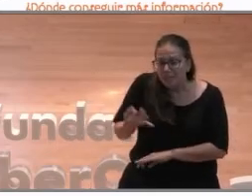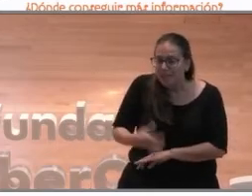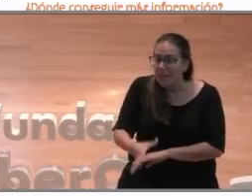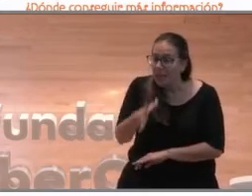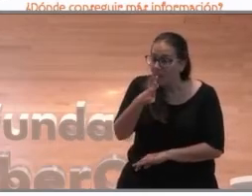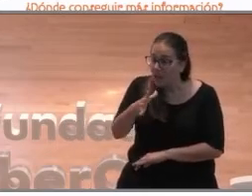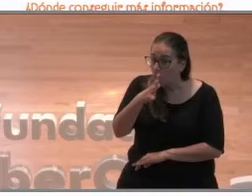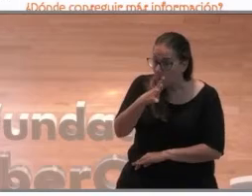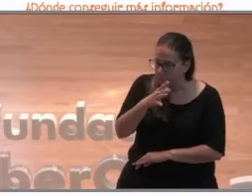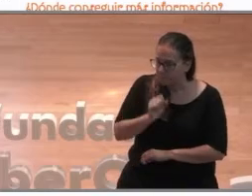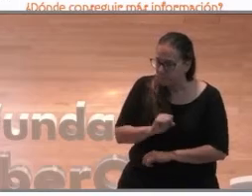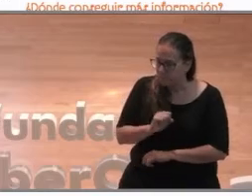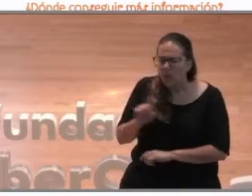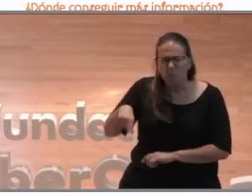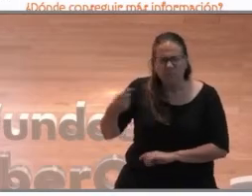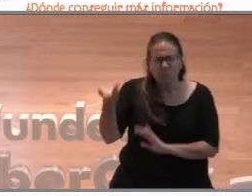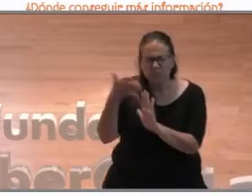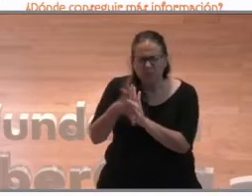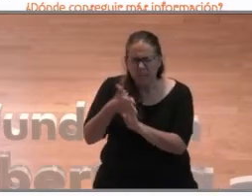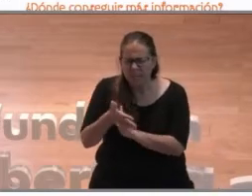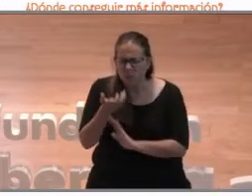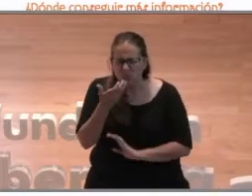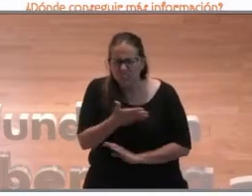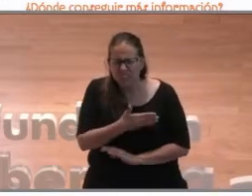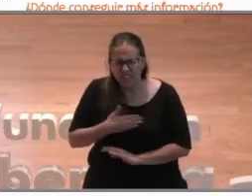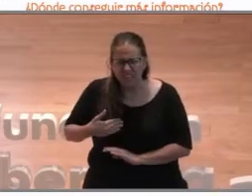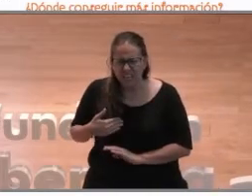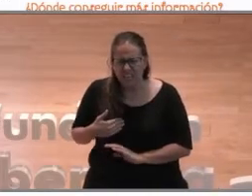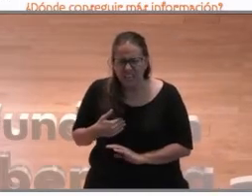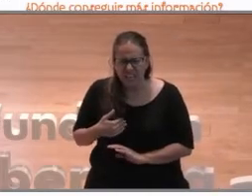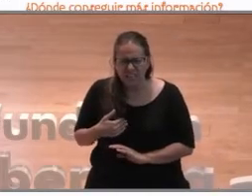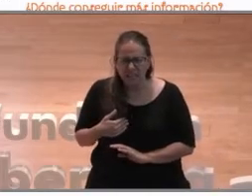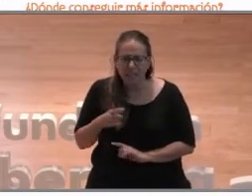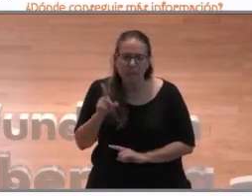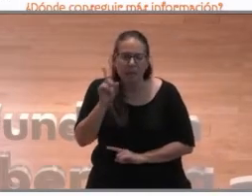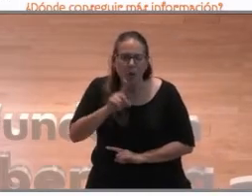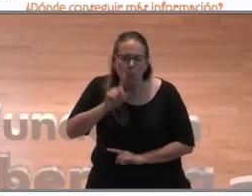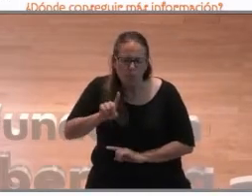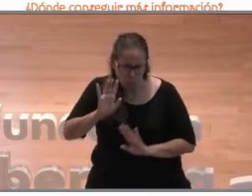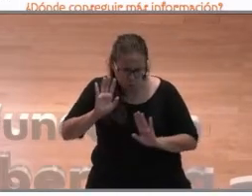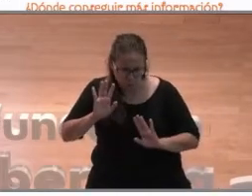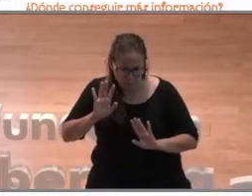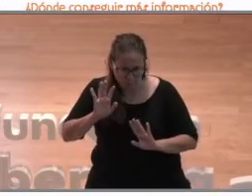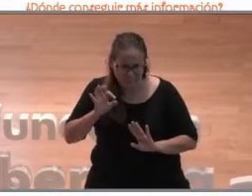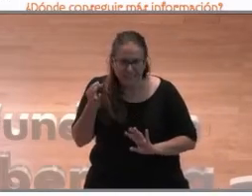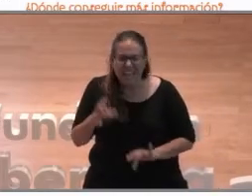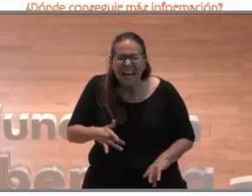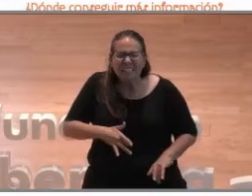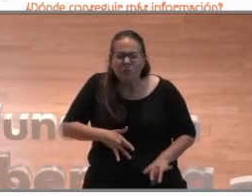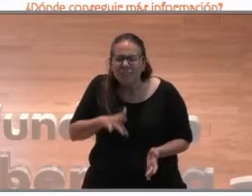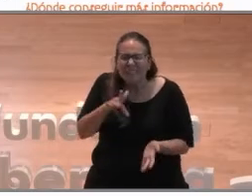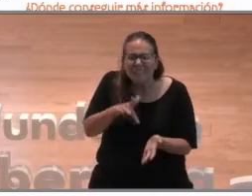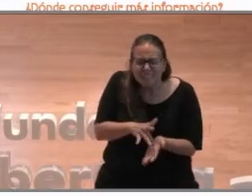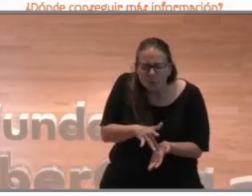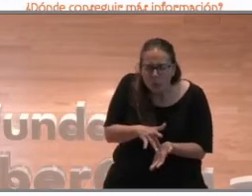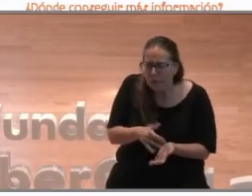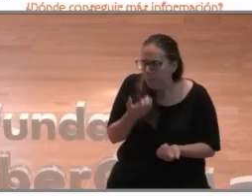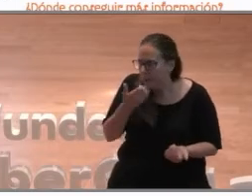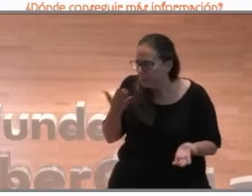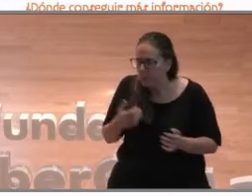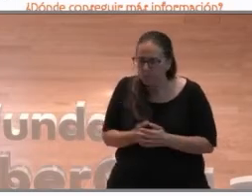Si quieres, bueno, luego ya hablaremos, si quieren, de todas las cosas y todos los bulos que hay, de lo que hay que hacer cuando existe una gastroenteritis, ¿no? Si